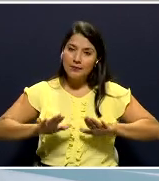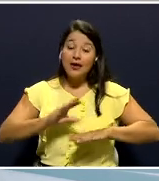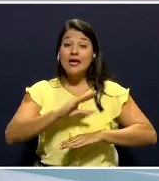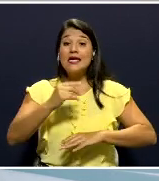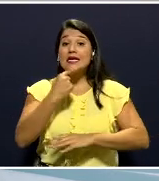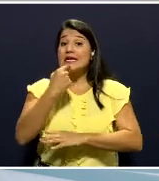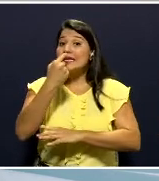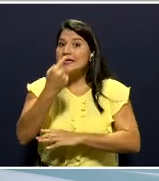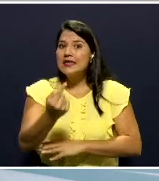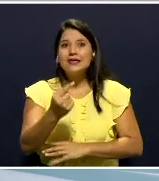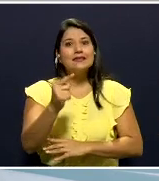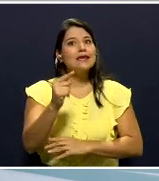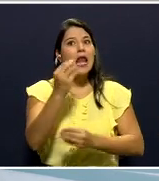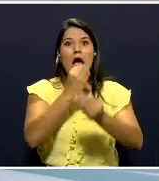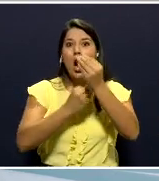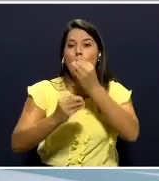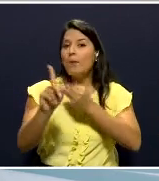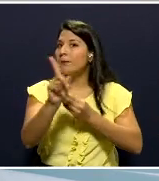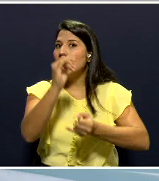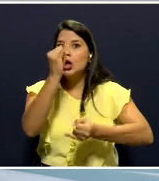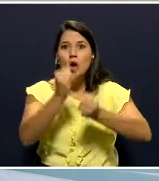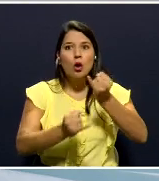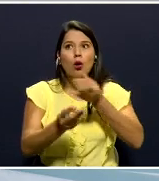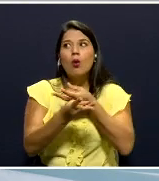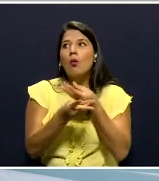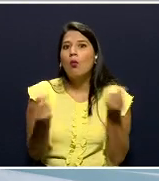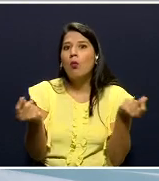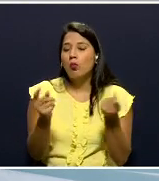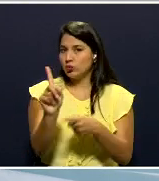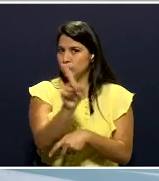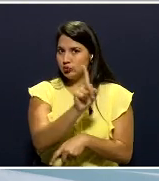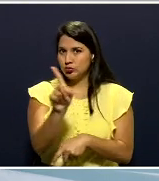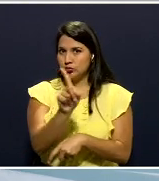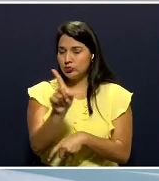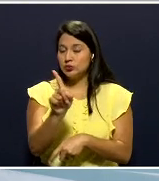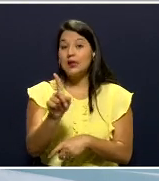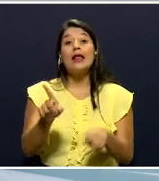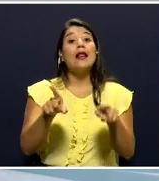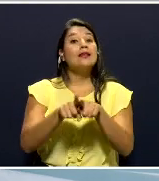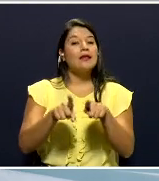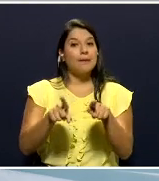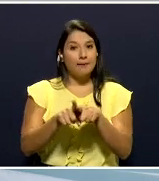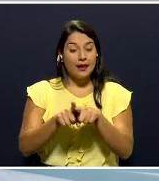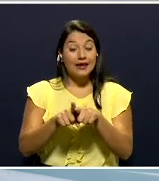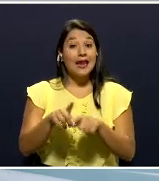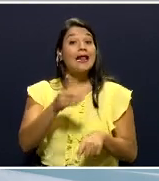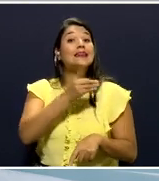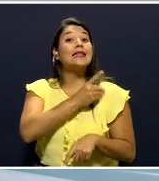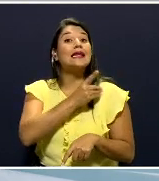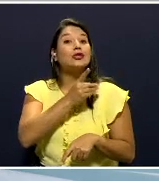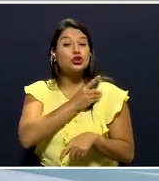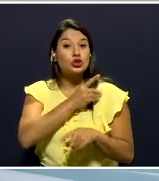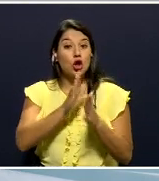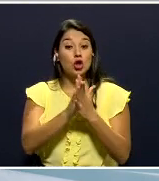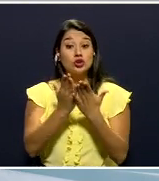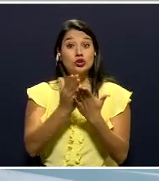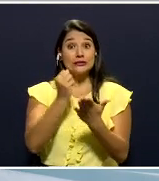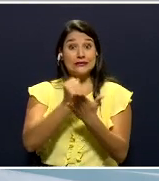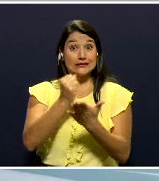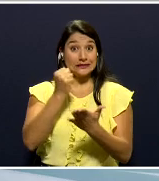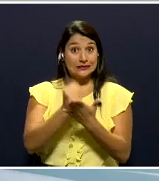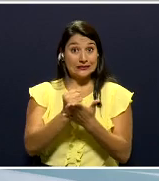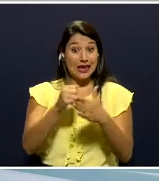asegura que no habrá desabastecimiento de alimentos en el país. Por otra parte, la Dirección de Migración y